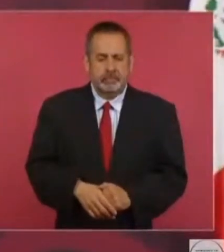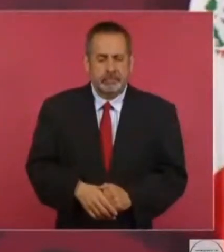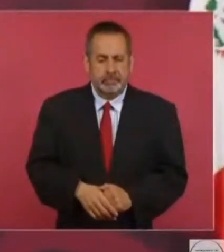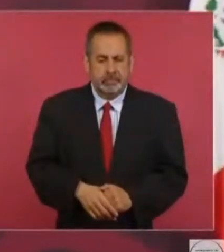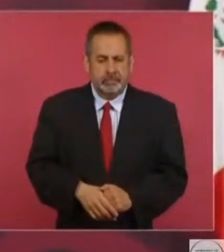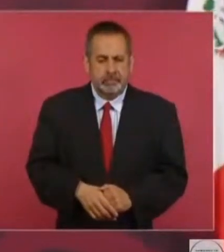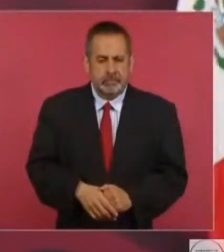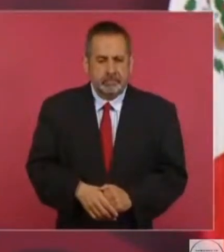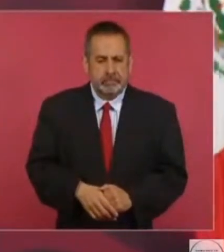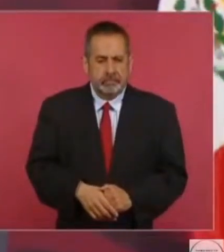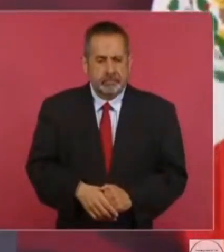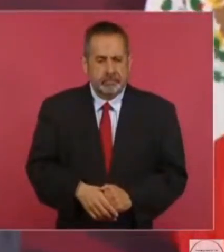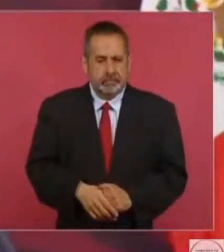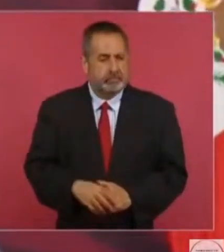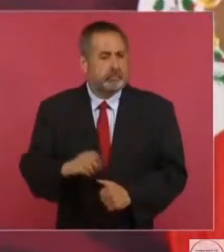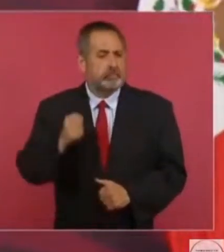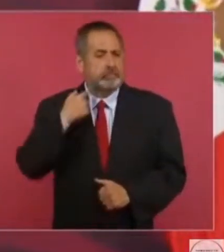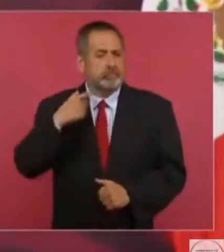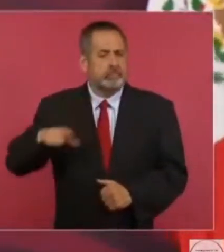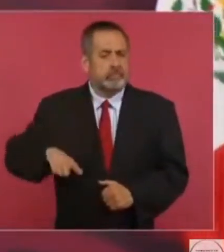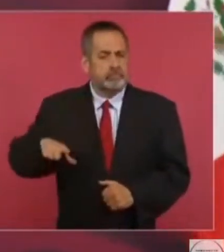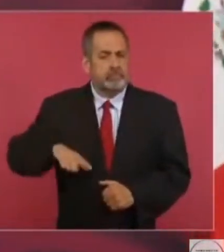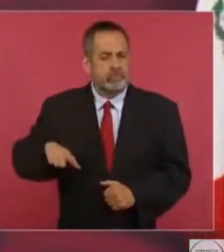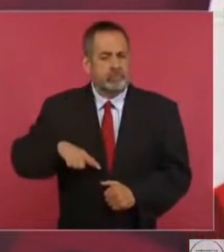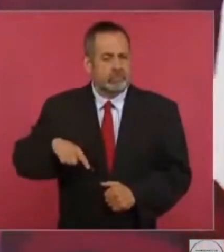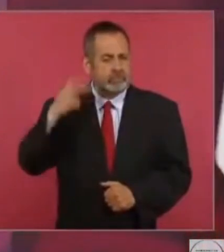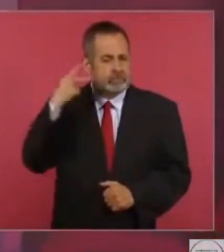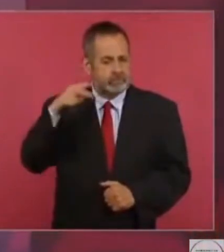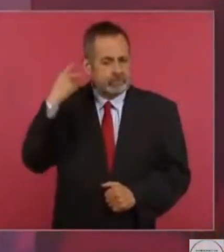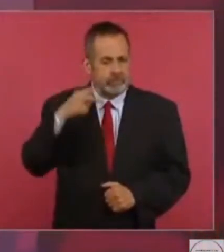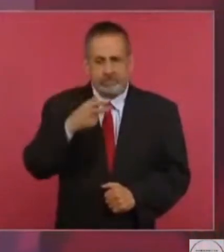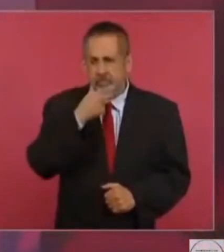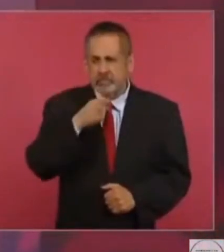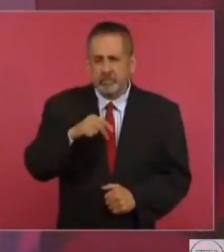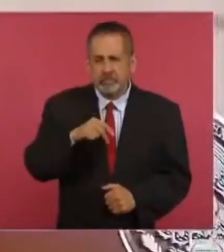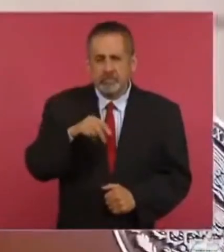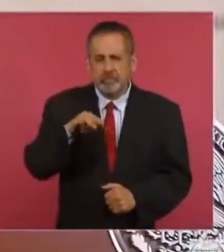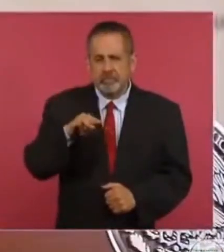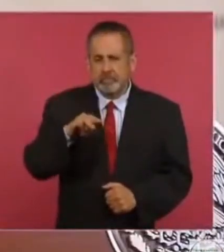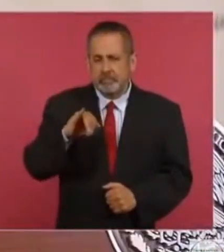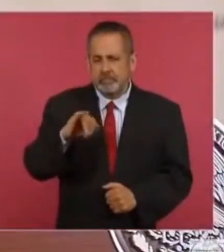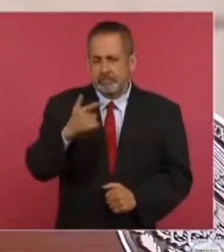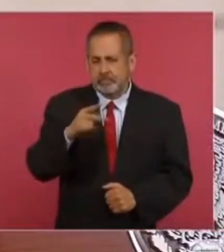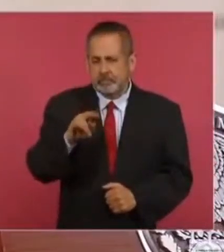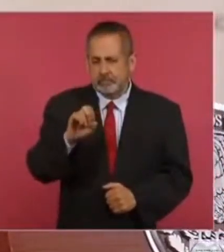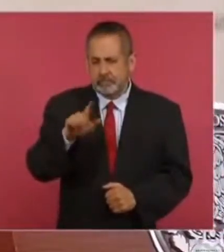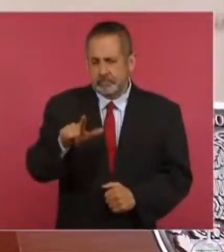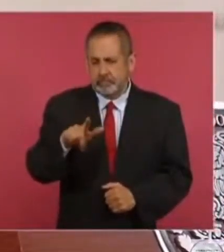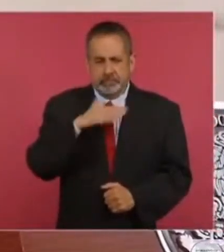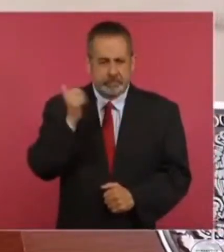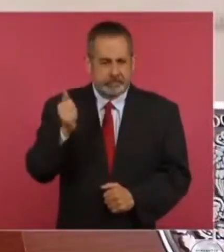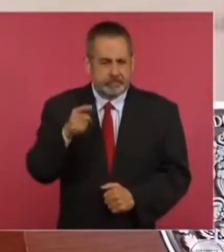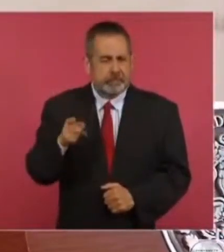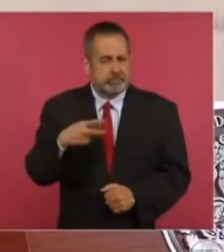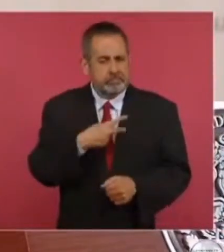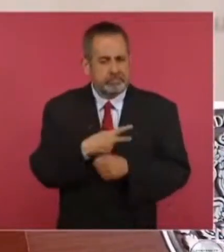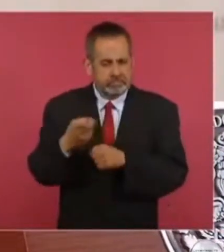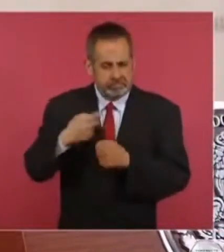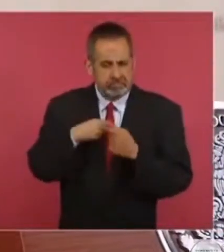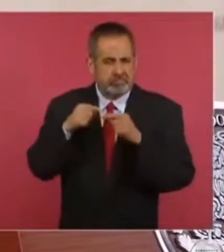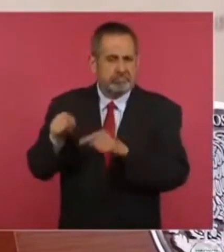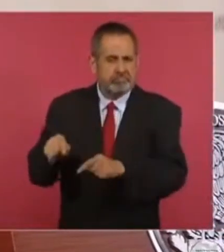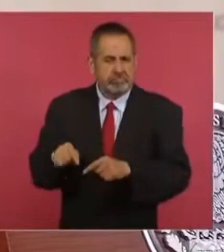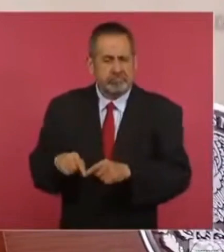el entonces gobernador de Veracruz, Miguel Alemán, me invitó porque